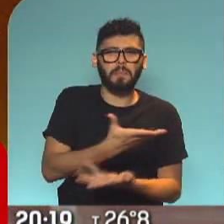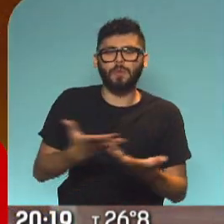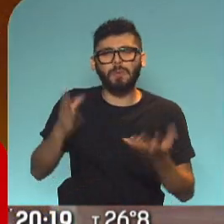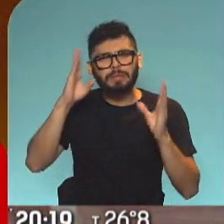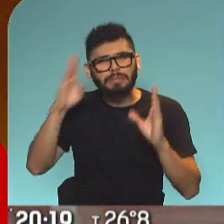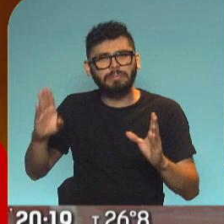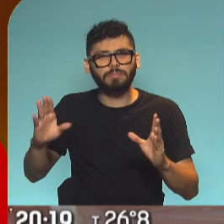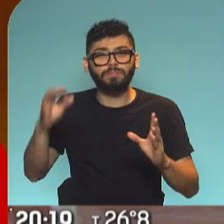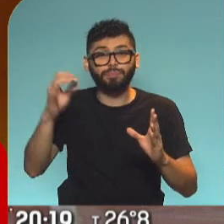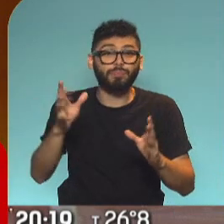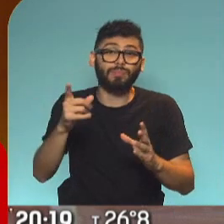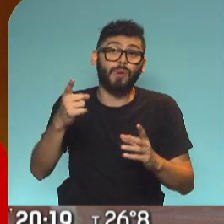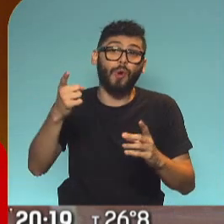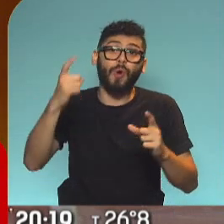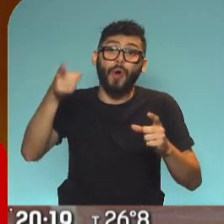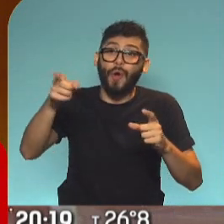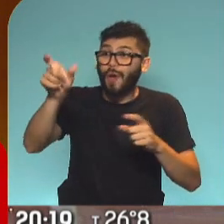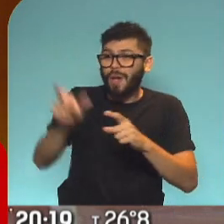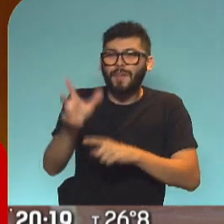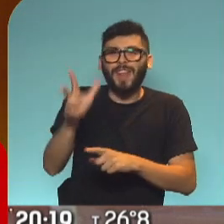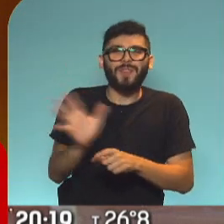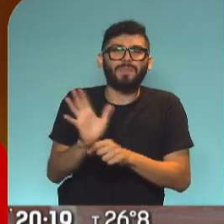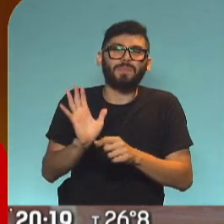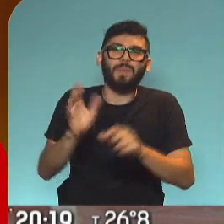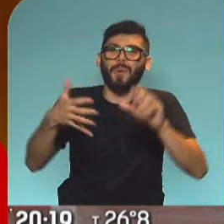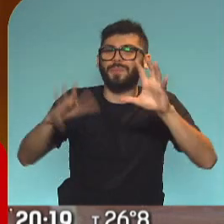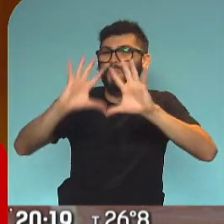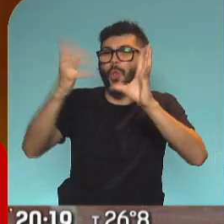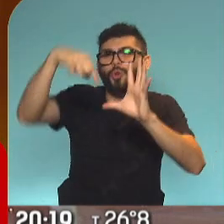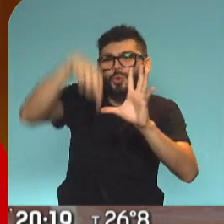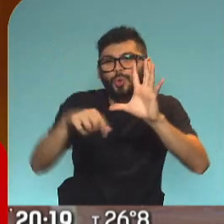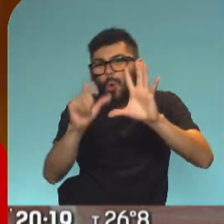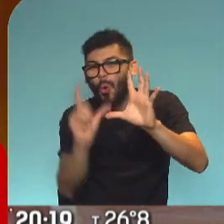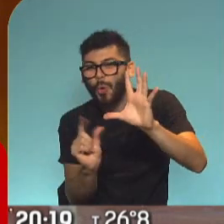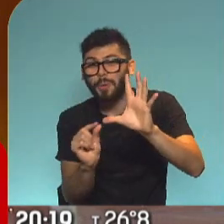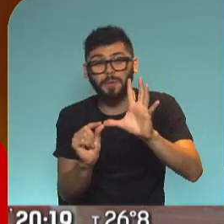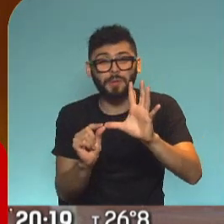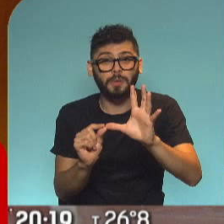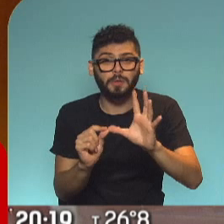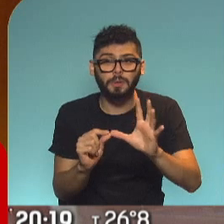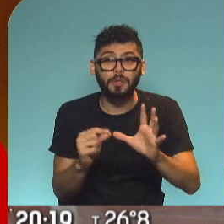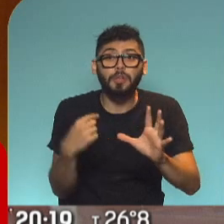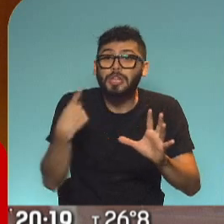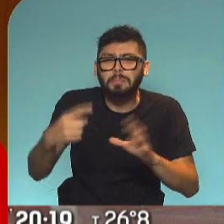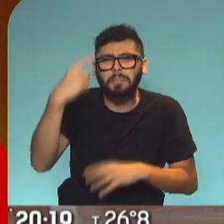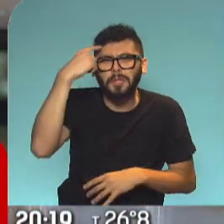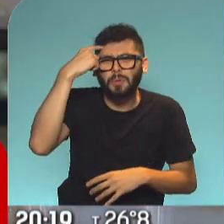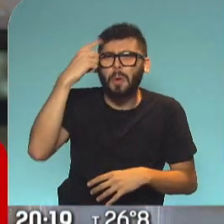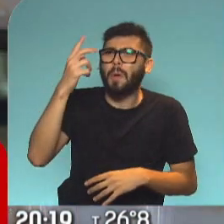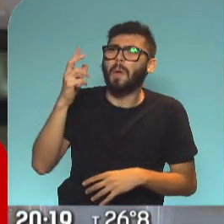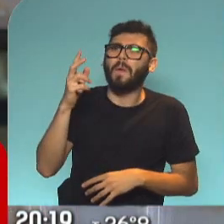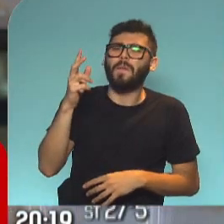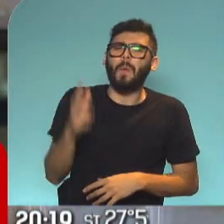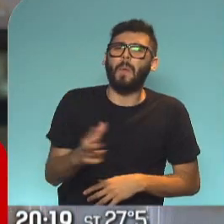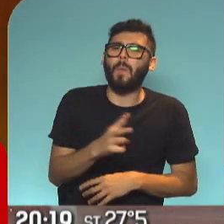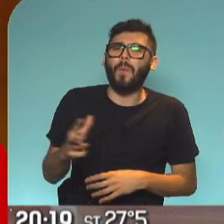desde el sur. O sea, yo siempre digo, pobre el Papa que venga después de Francisco. ¿Cómo Porque,